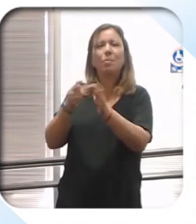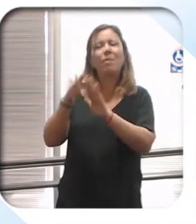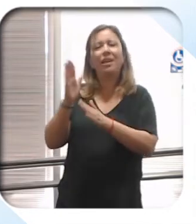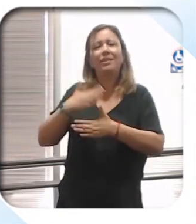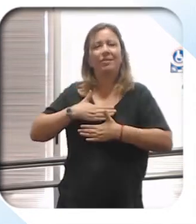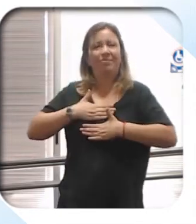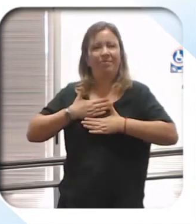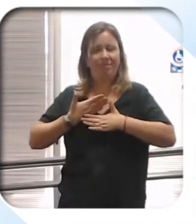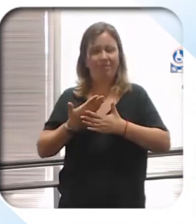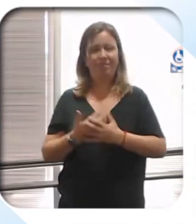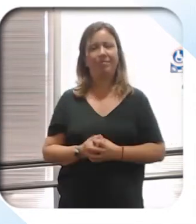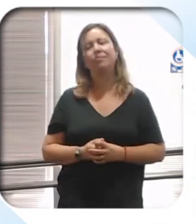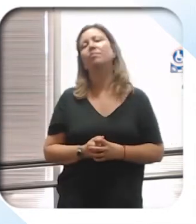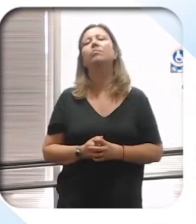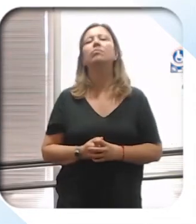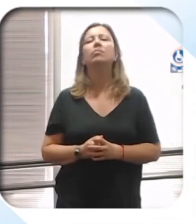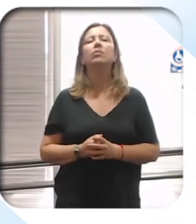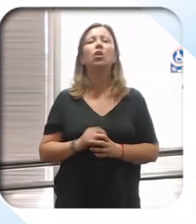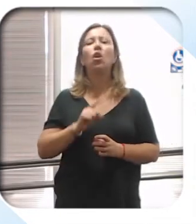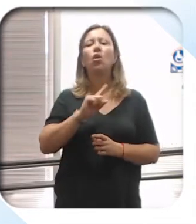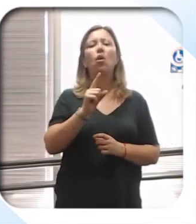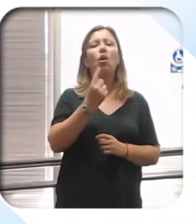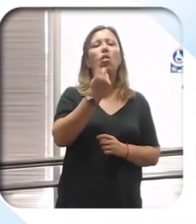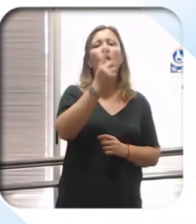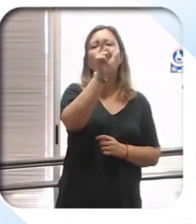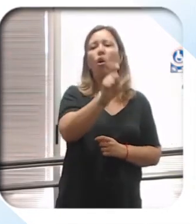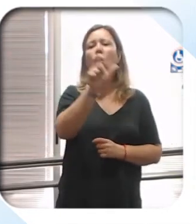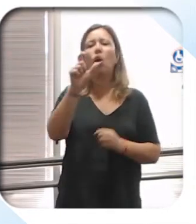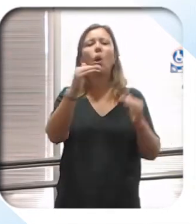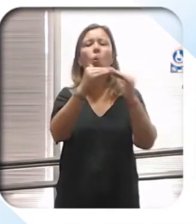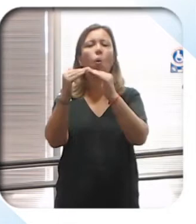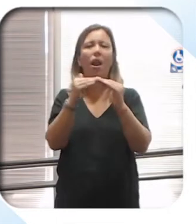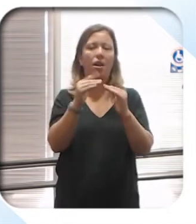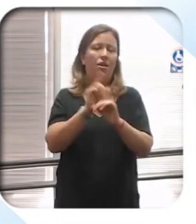amorosa. No hay dos pacientes iguales con TEA.